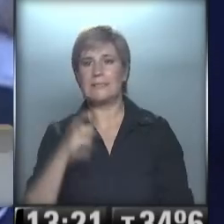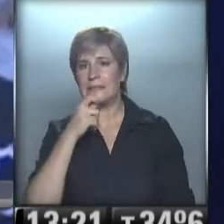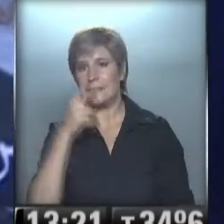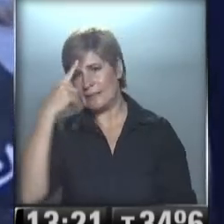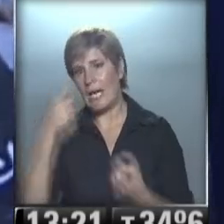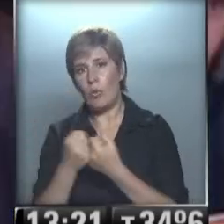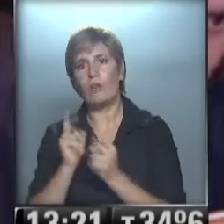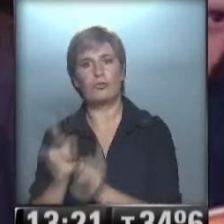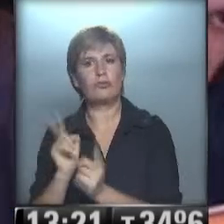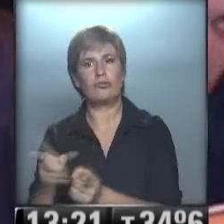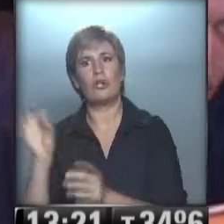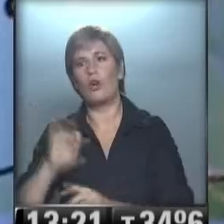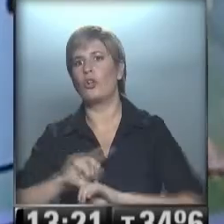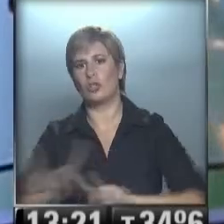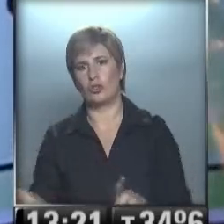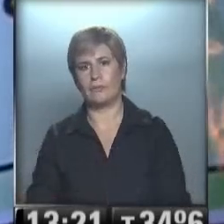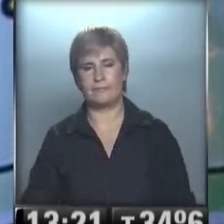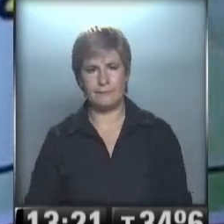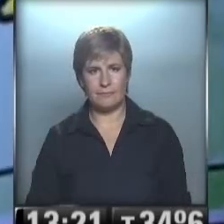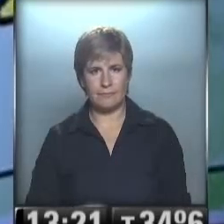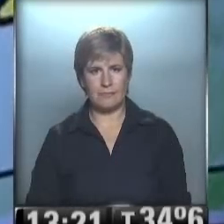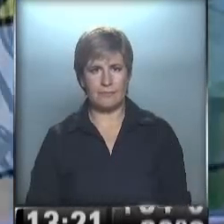juego continúa.